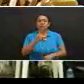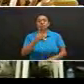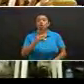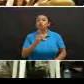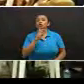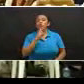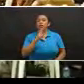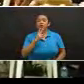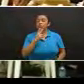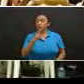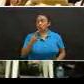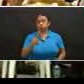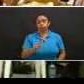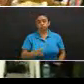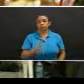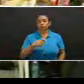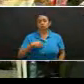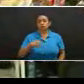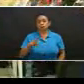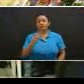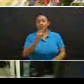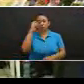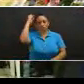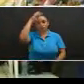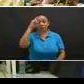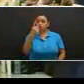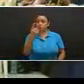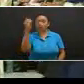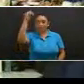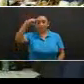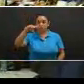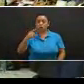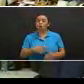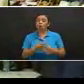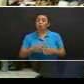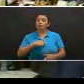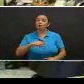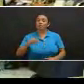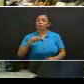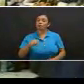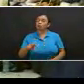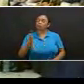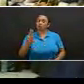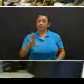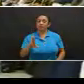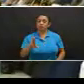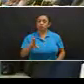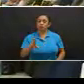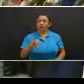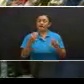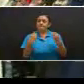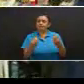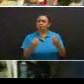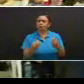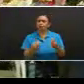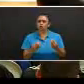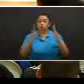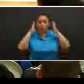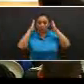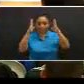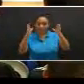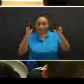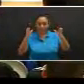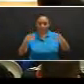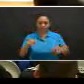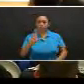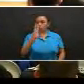Pero quizá como es una bendición que ya estamos acostumbrados, cuando están las profecías, quizá muchos no le ponen atención.